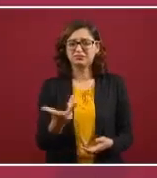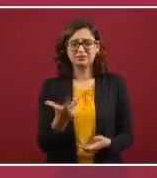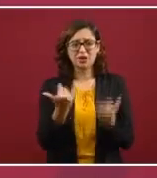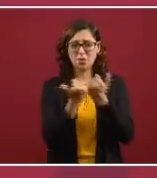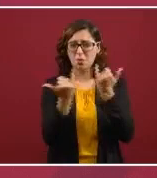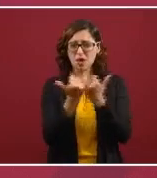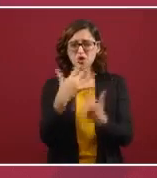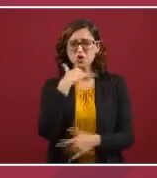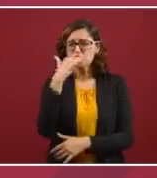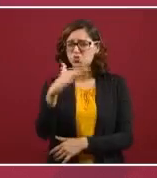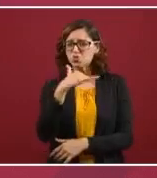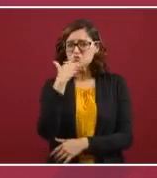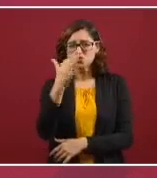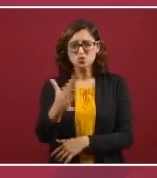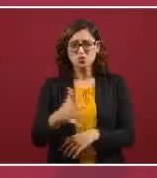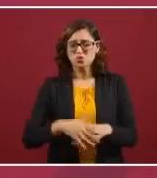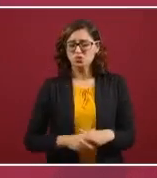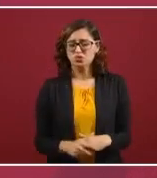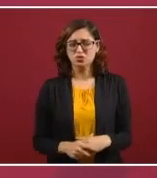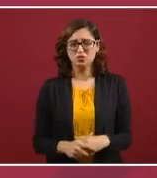corrupto,